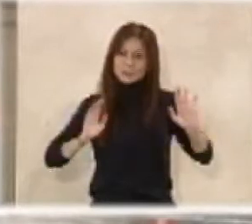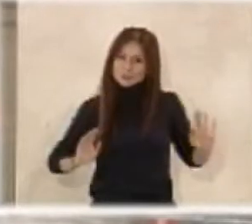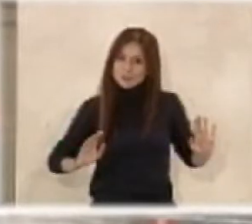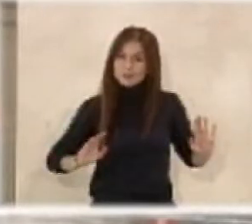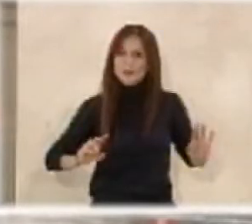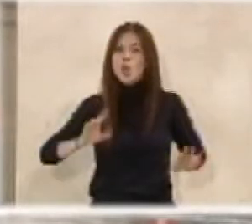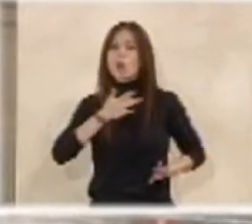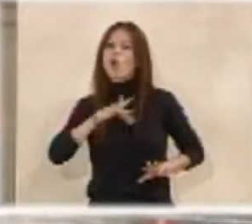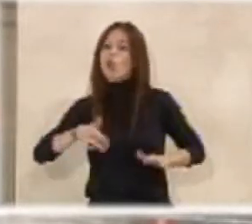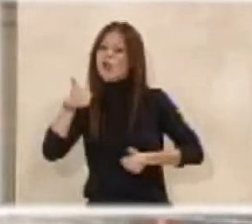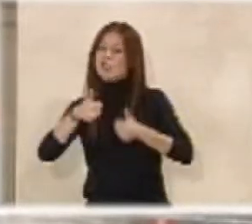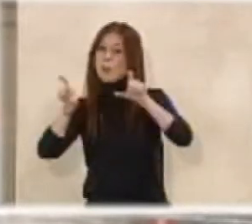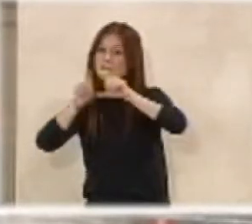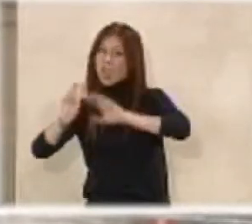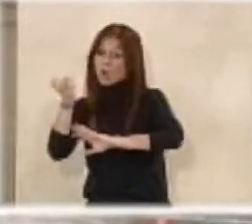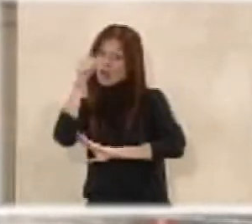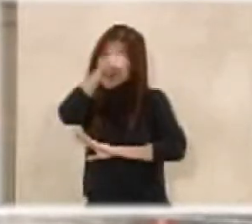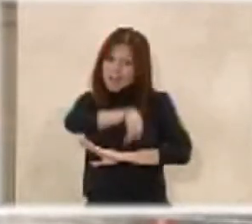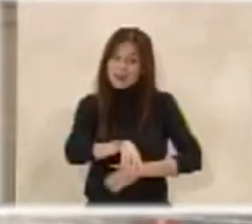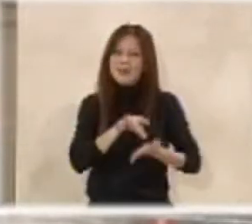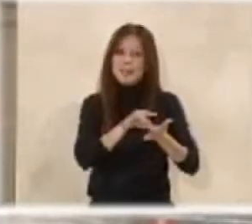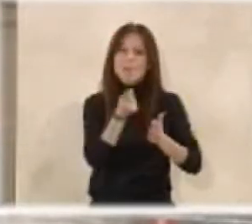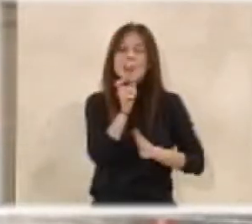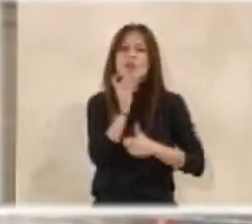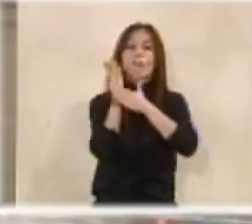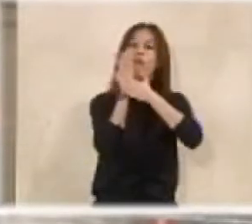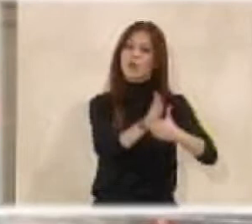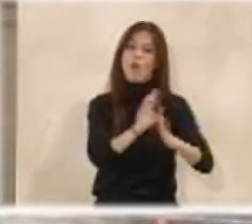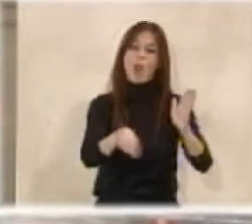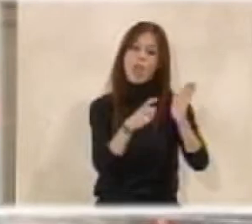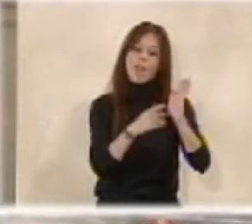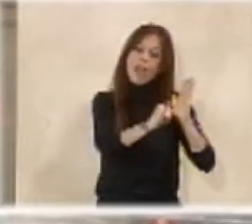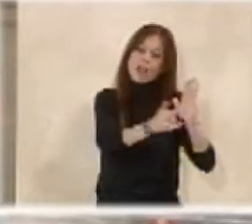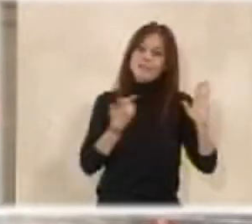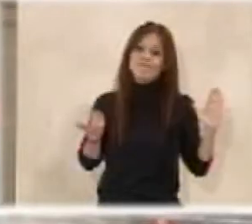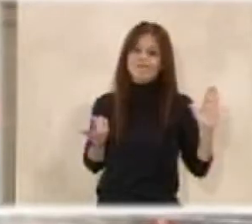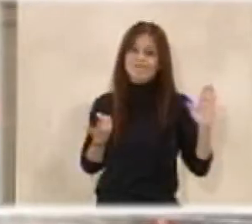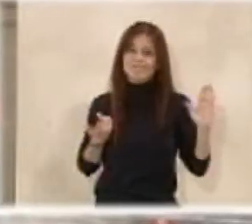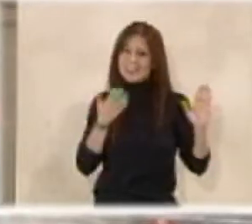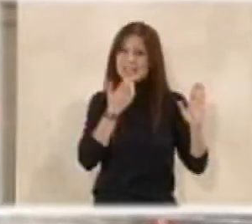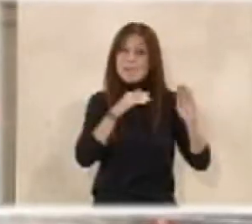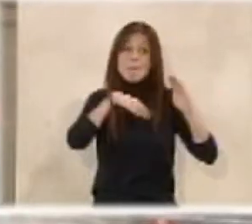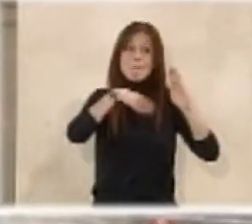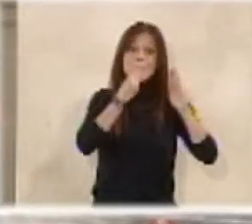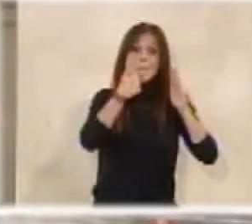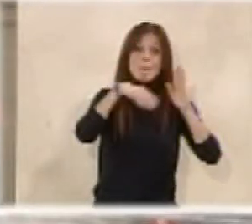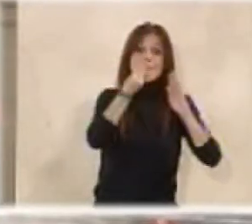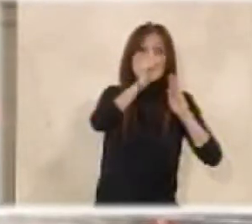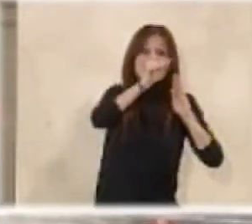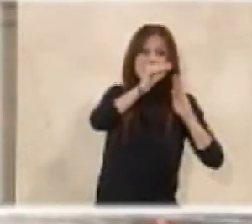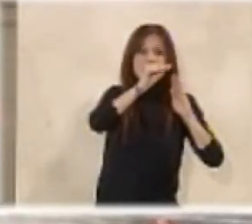otras concesiones, en esta hay un precio fijado por ley y que todo lo que sea subir ese